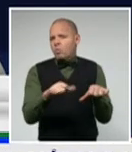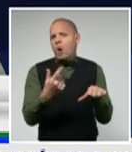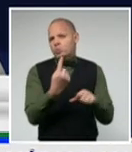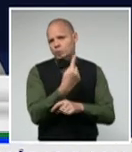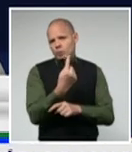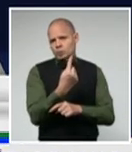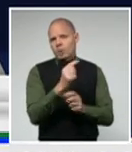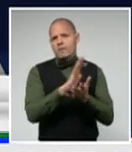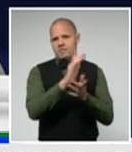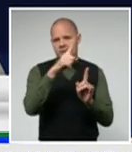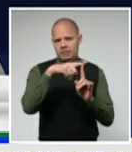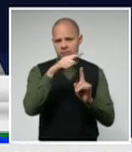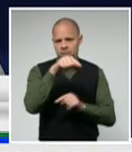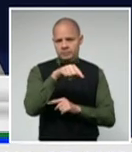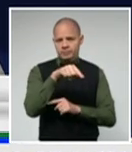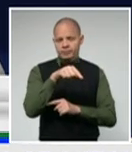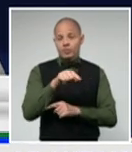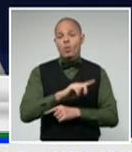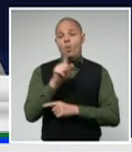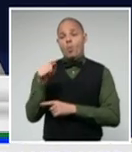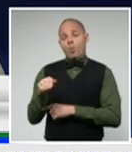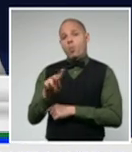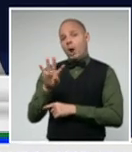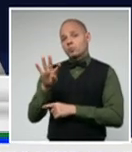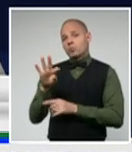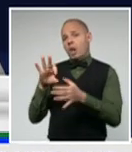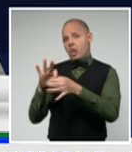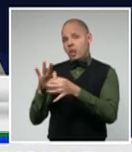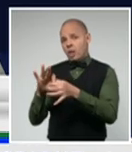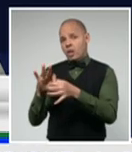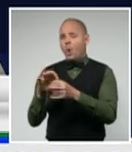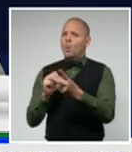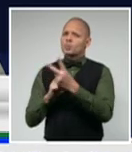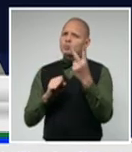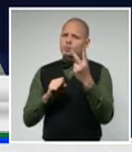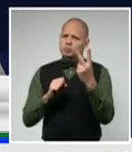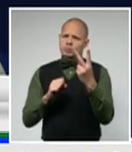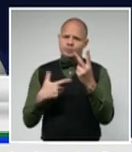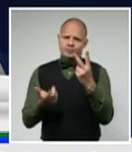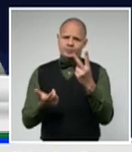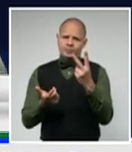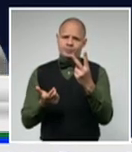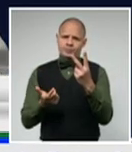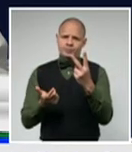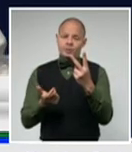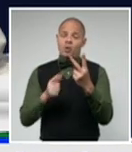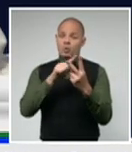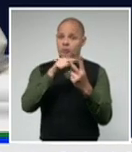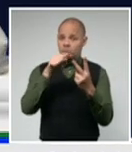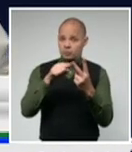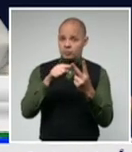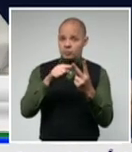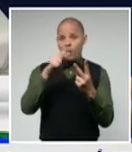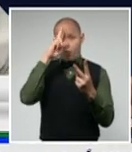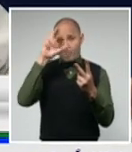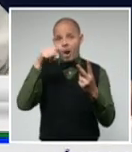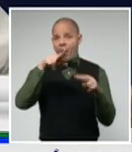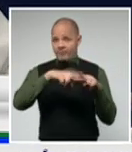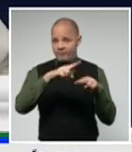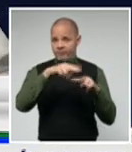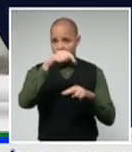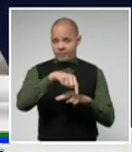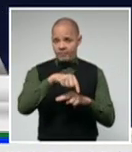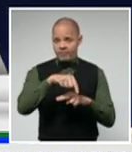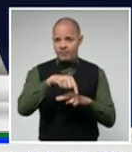y 4 pacientes graves, 2 en hospitales de La Habana